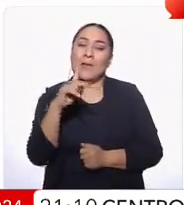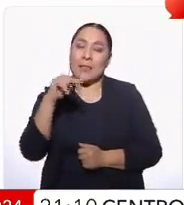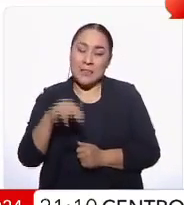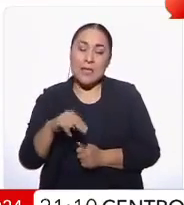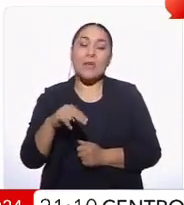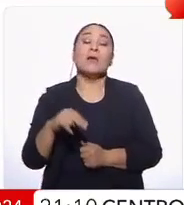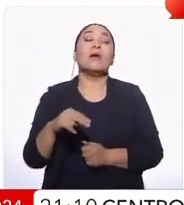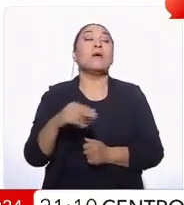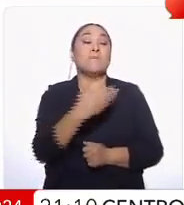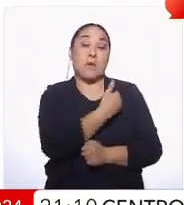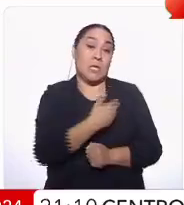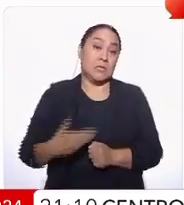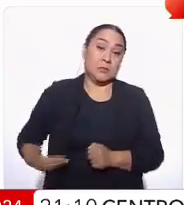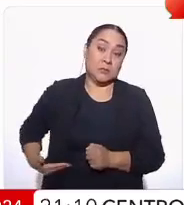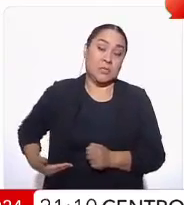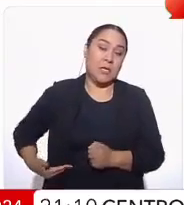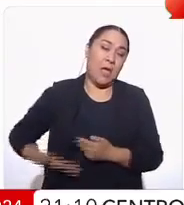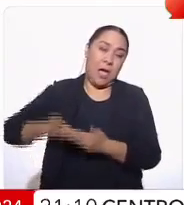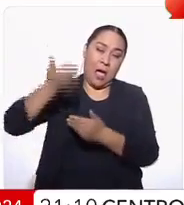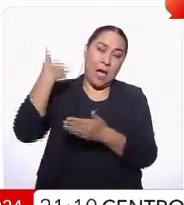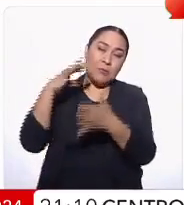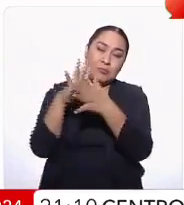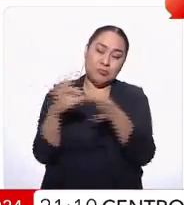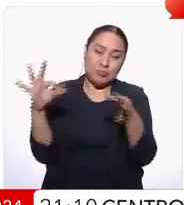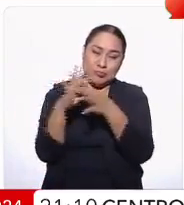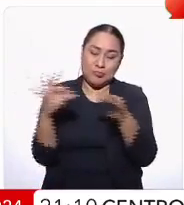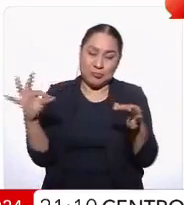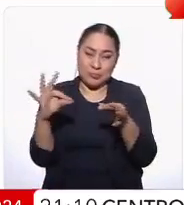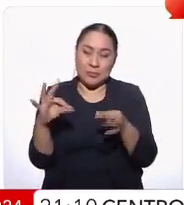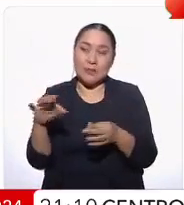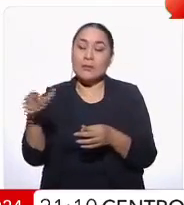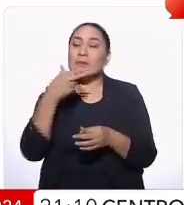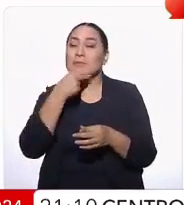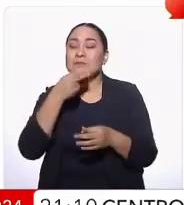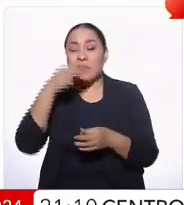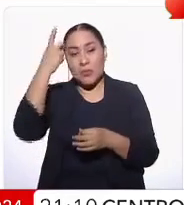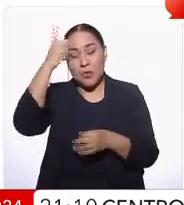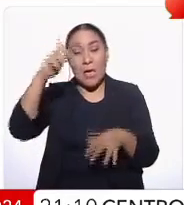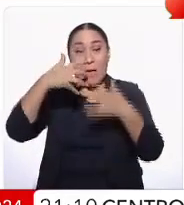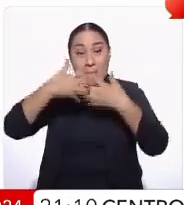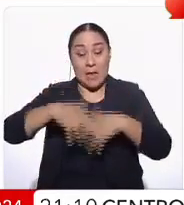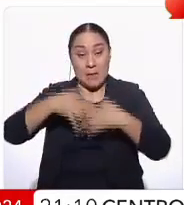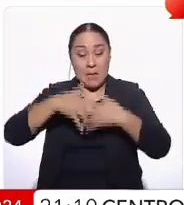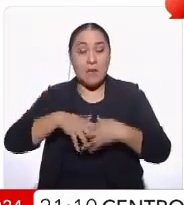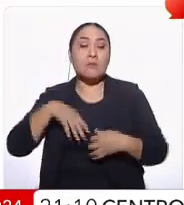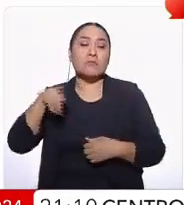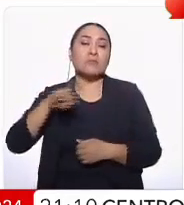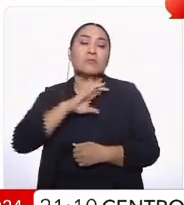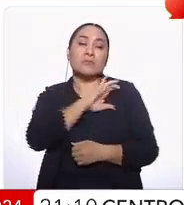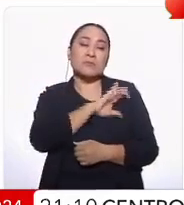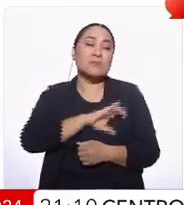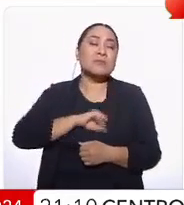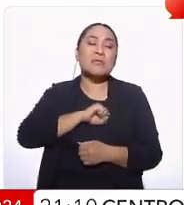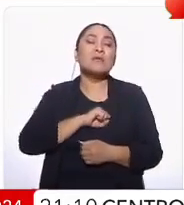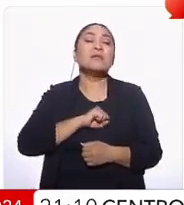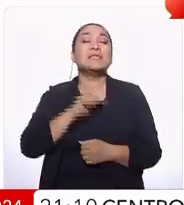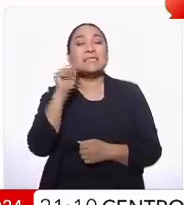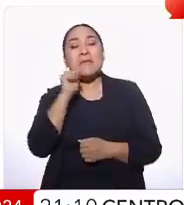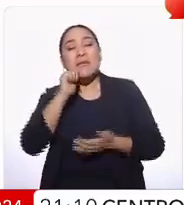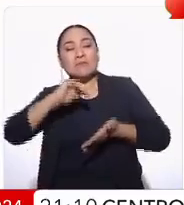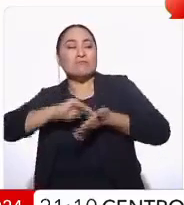divulgó la presidencia de la República en ese entonces con disgusto del empresario, quien es muy aficionado a mantener un bajo